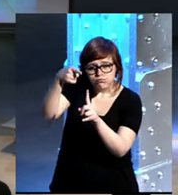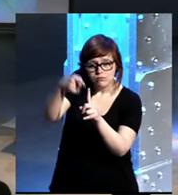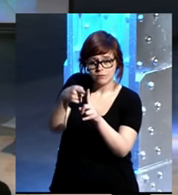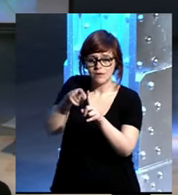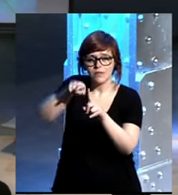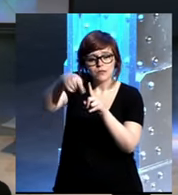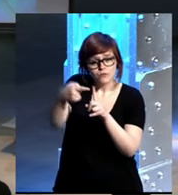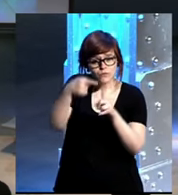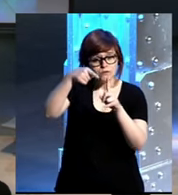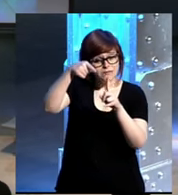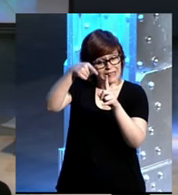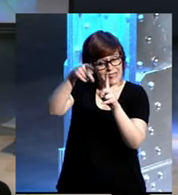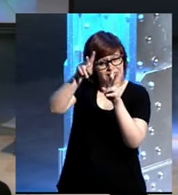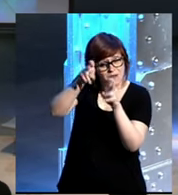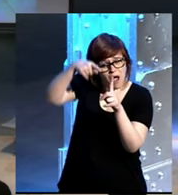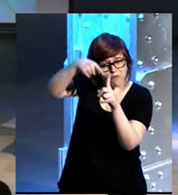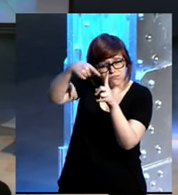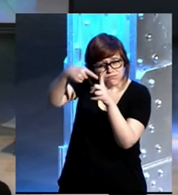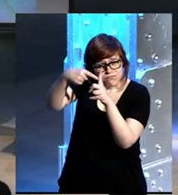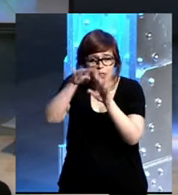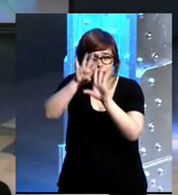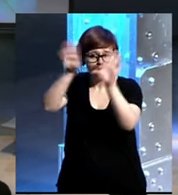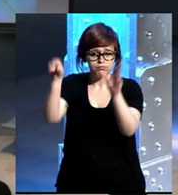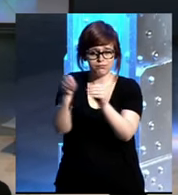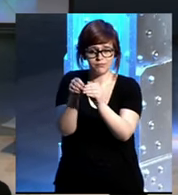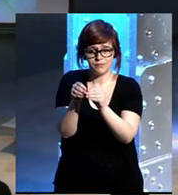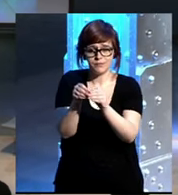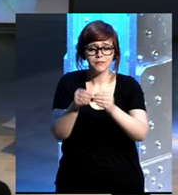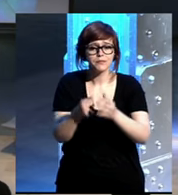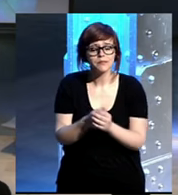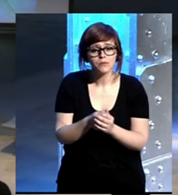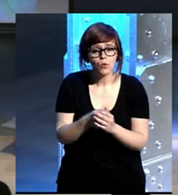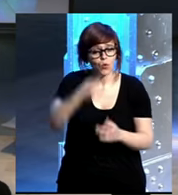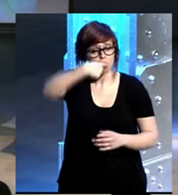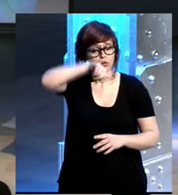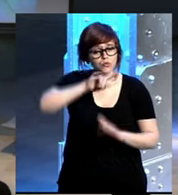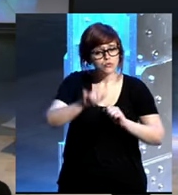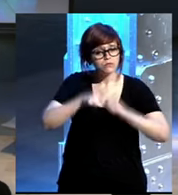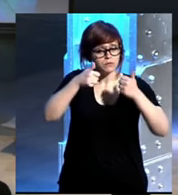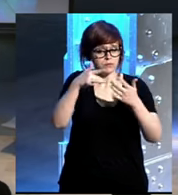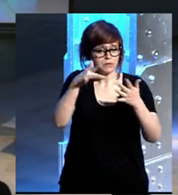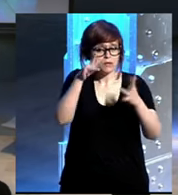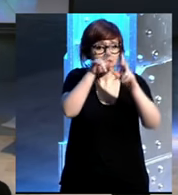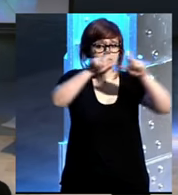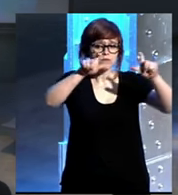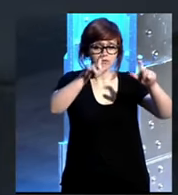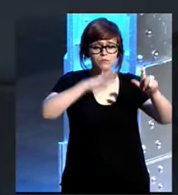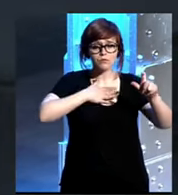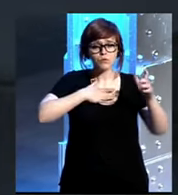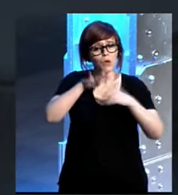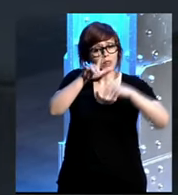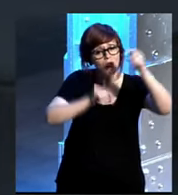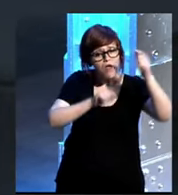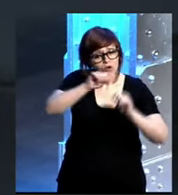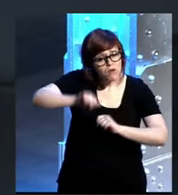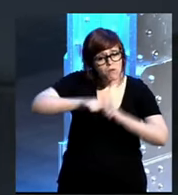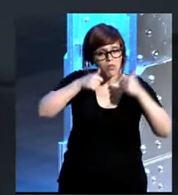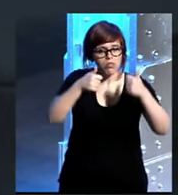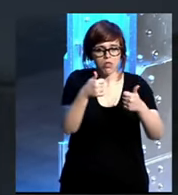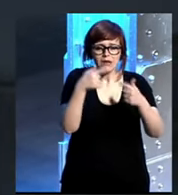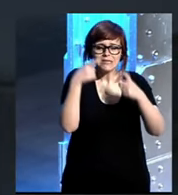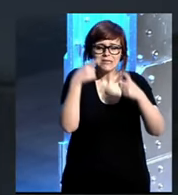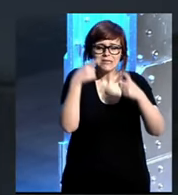serie de conclusiones generales, ¿no? Cuando nosotros empezamos en una compañía como la mía, como Telefónica, a intentar ponerle cara y ojos a